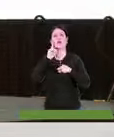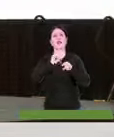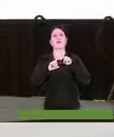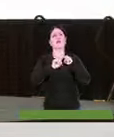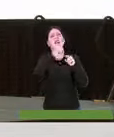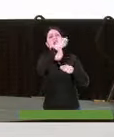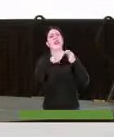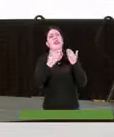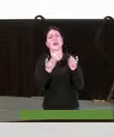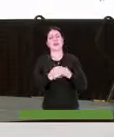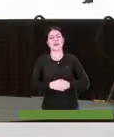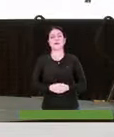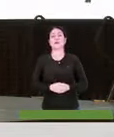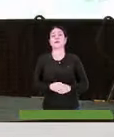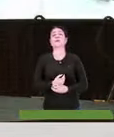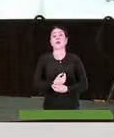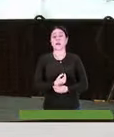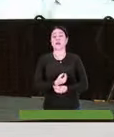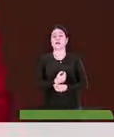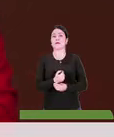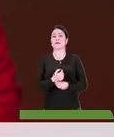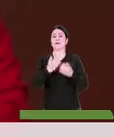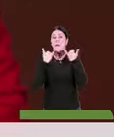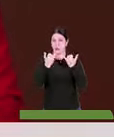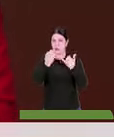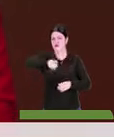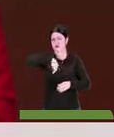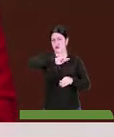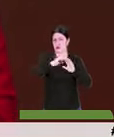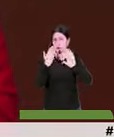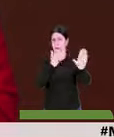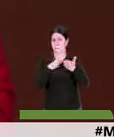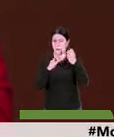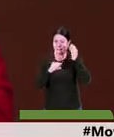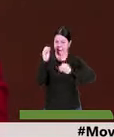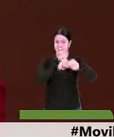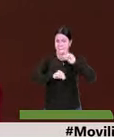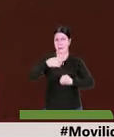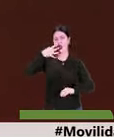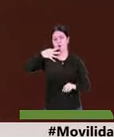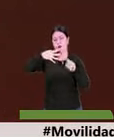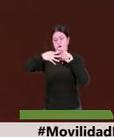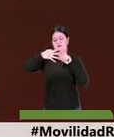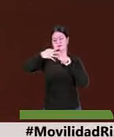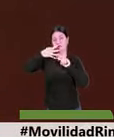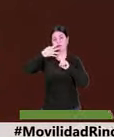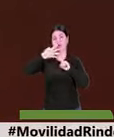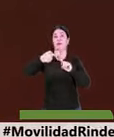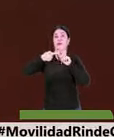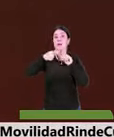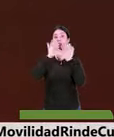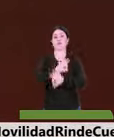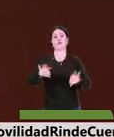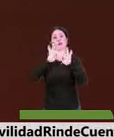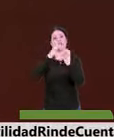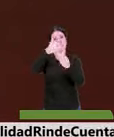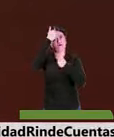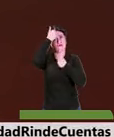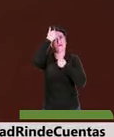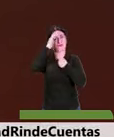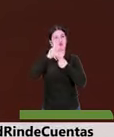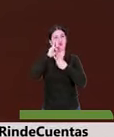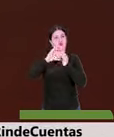Bueno, nosotros tenemos un plan antievasión, tiene 4 pilares. El primero es el de cultura ciudadana y